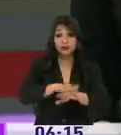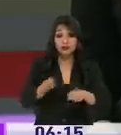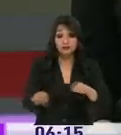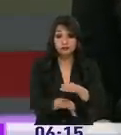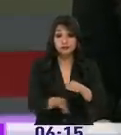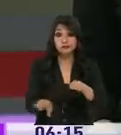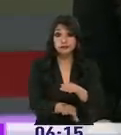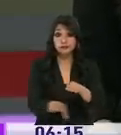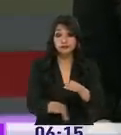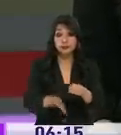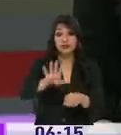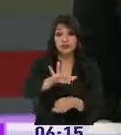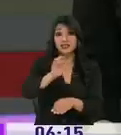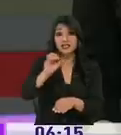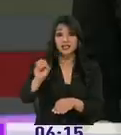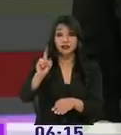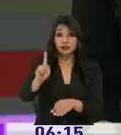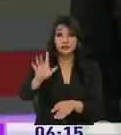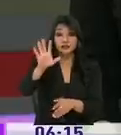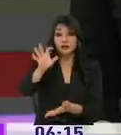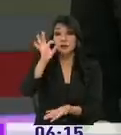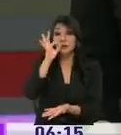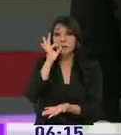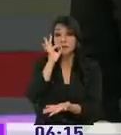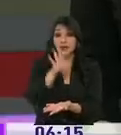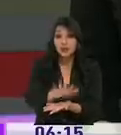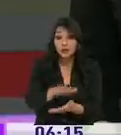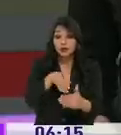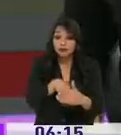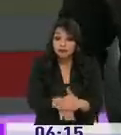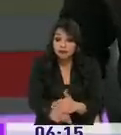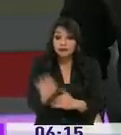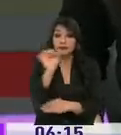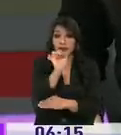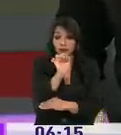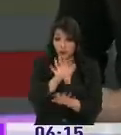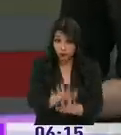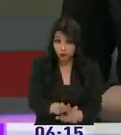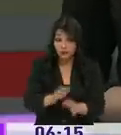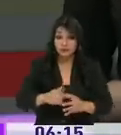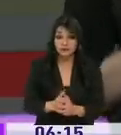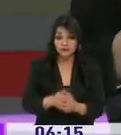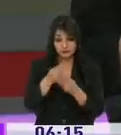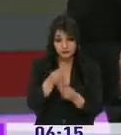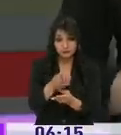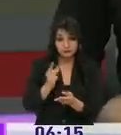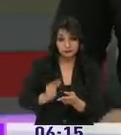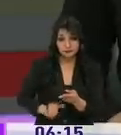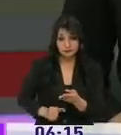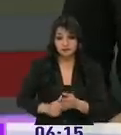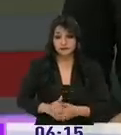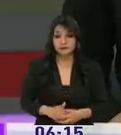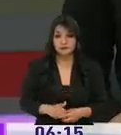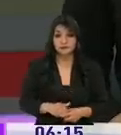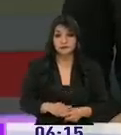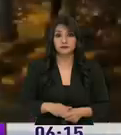de 500 kilos de marihuana en un doble fondo de un vehículo. Los detalles los tenemos en el siguiente informe.